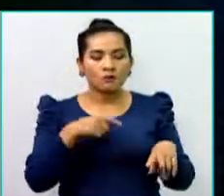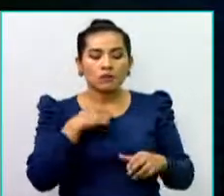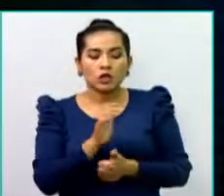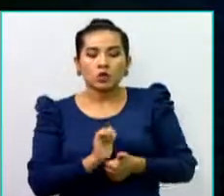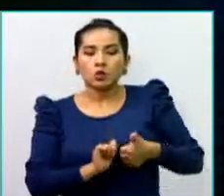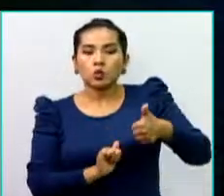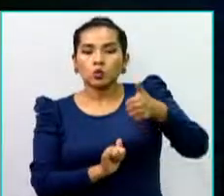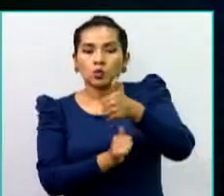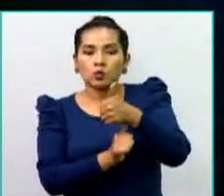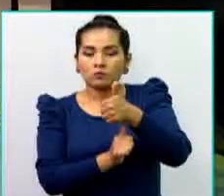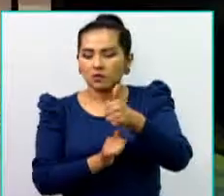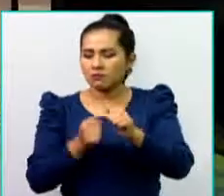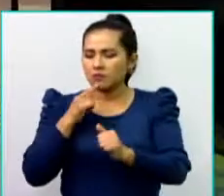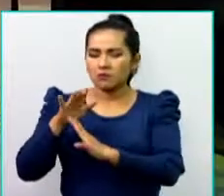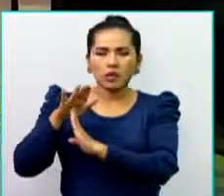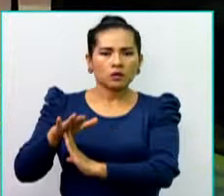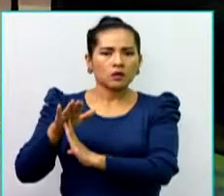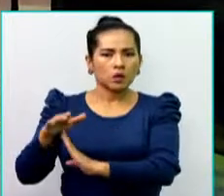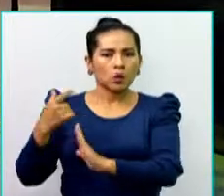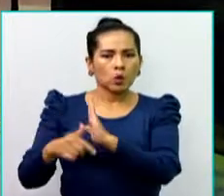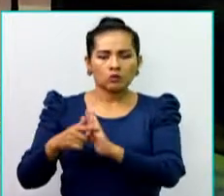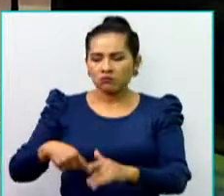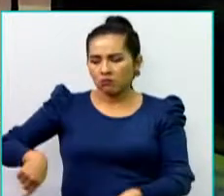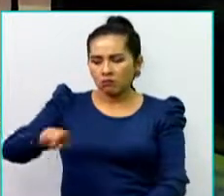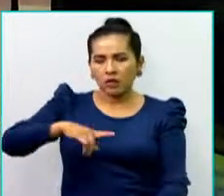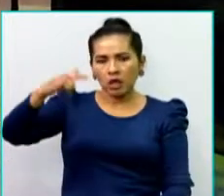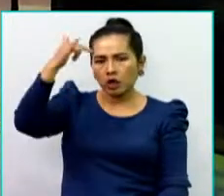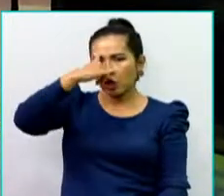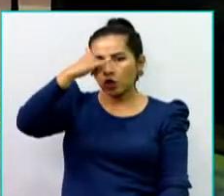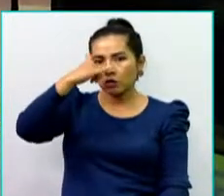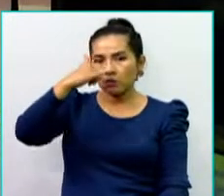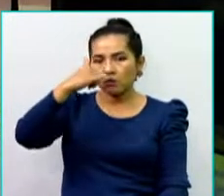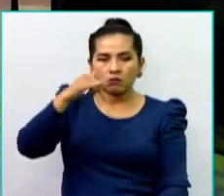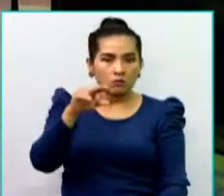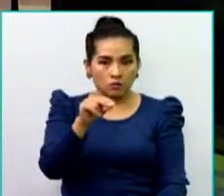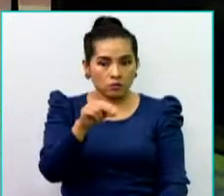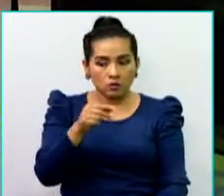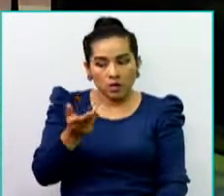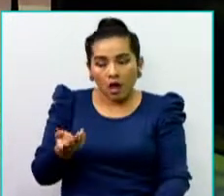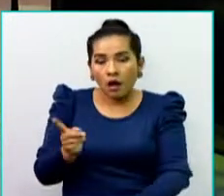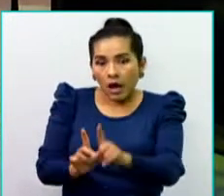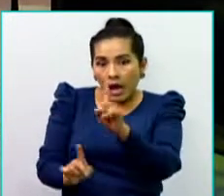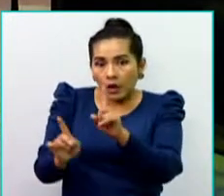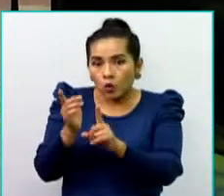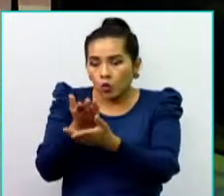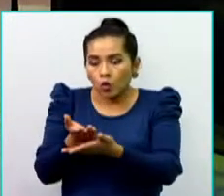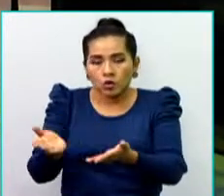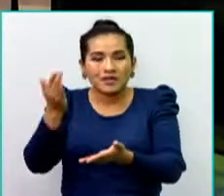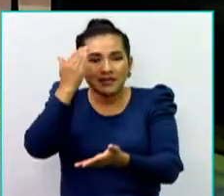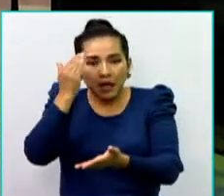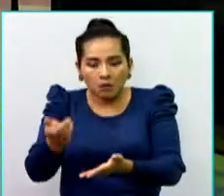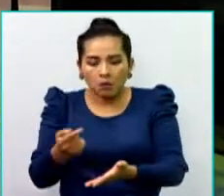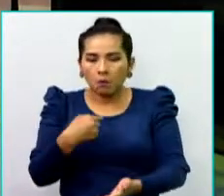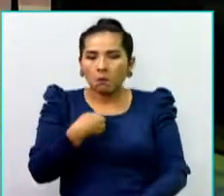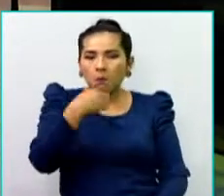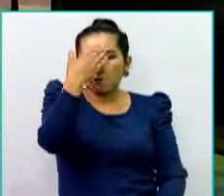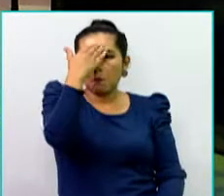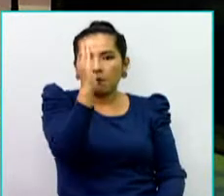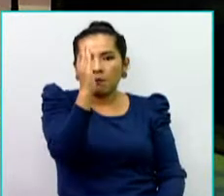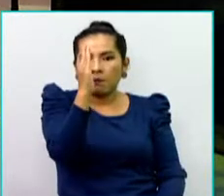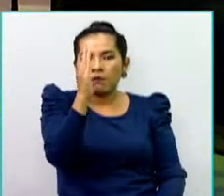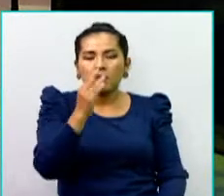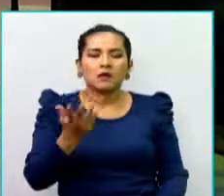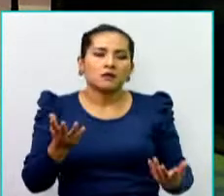que tal vez esas personas a las que dices tontos saben algo que tú no. Y eso me parece muy interesante. Me pregunto, realmente me da